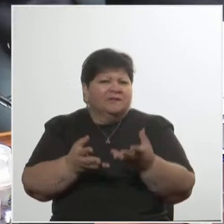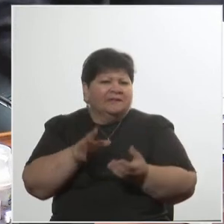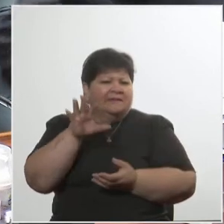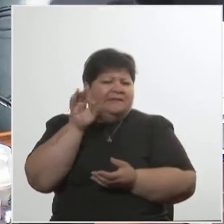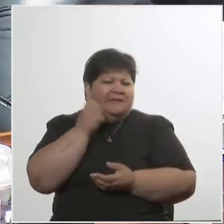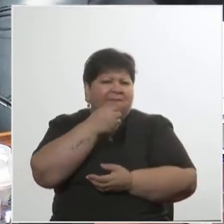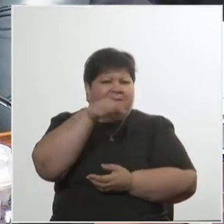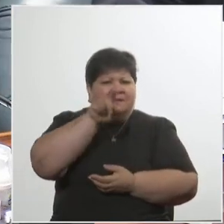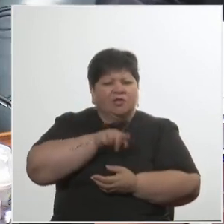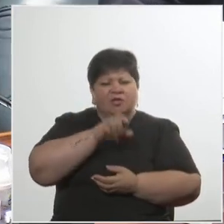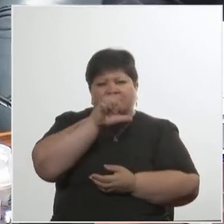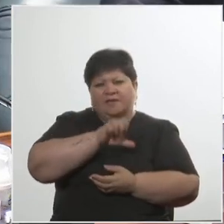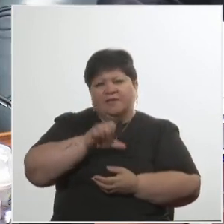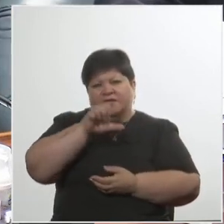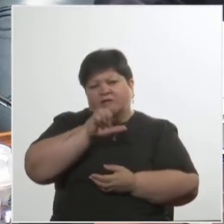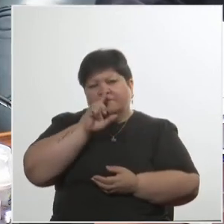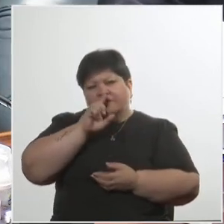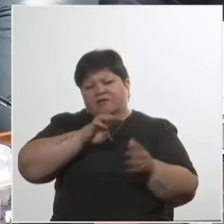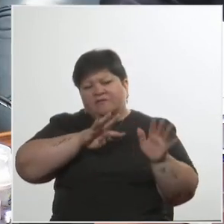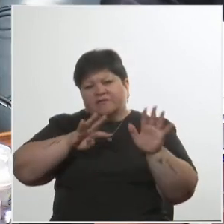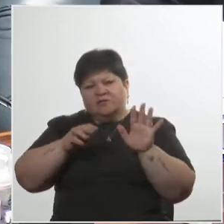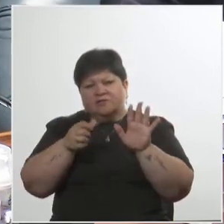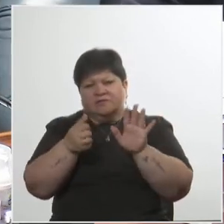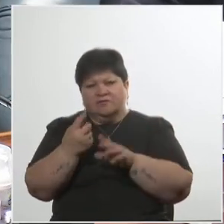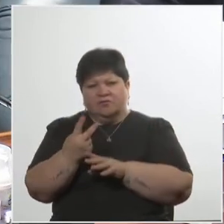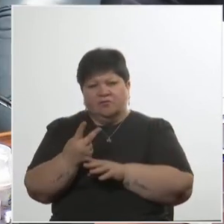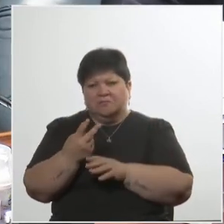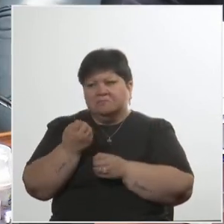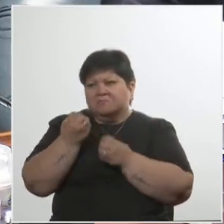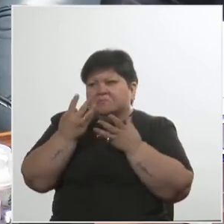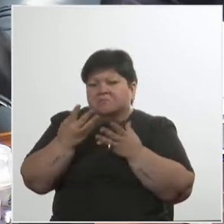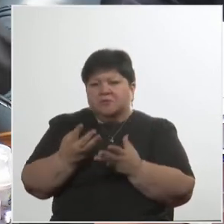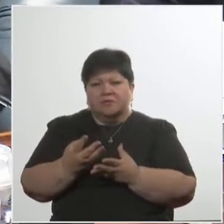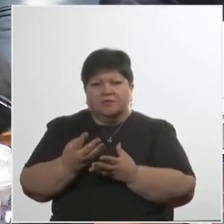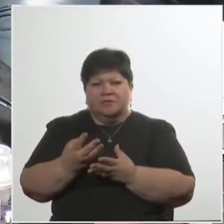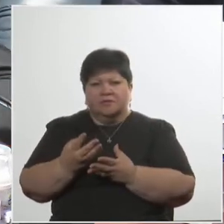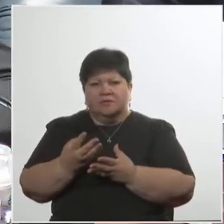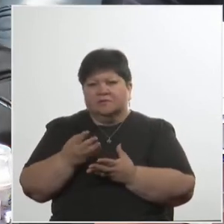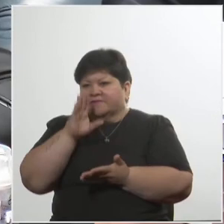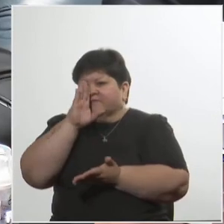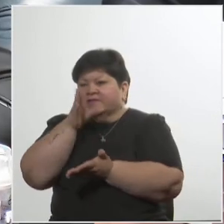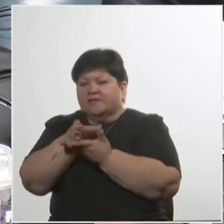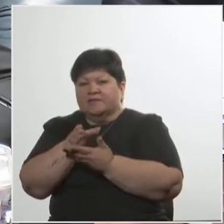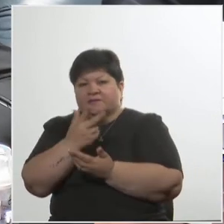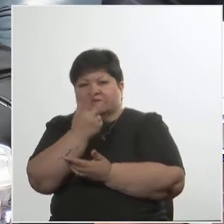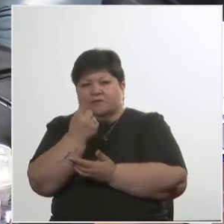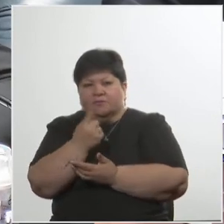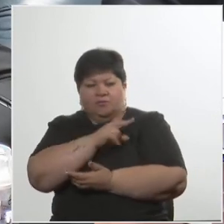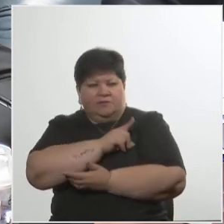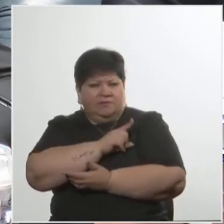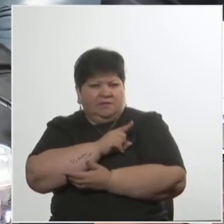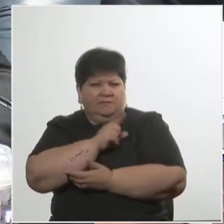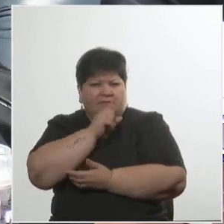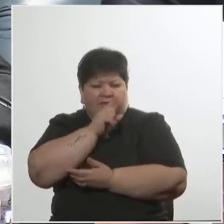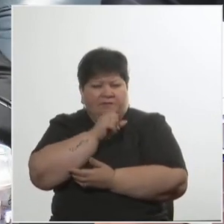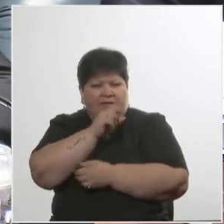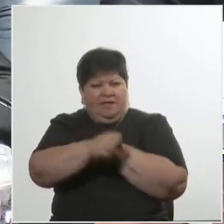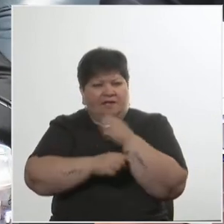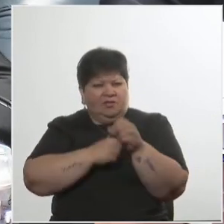primero de enero del año 1962 Y por qué se finaliza el 31 de diciembre del año